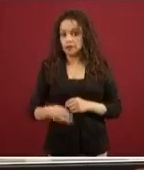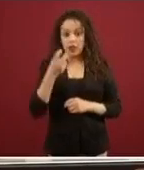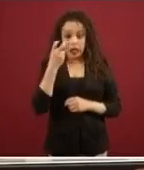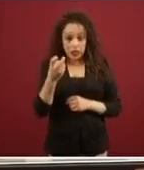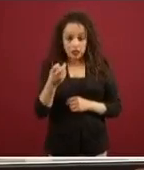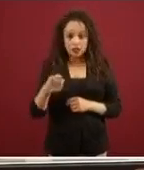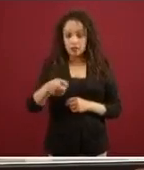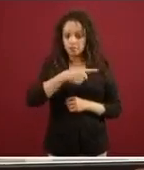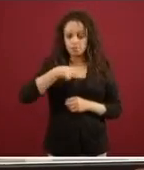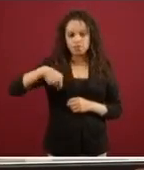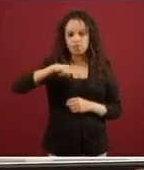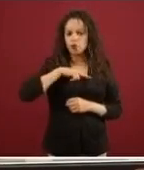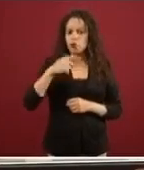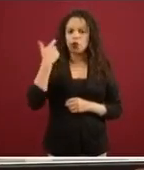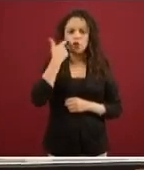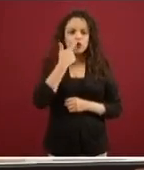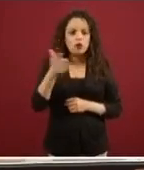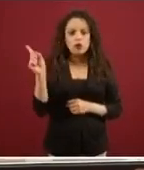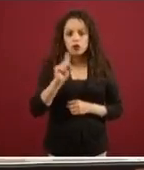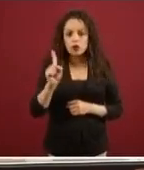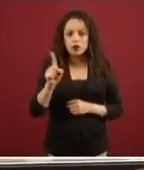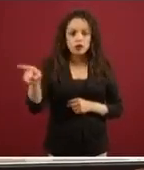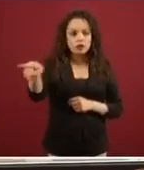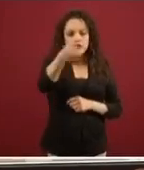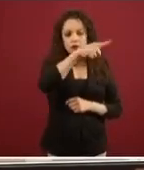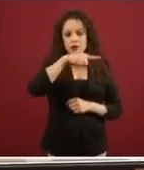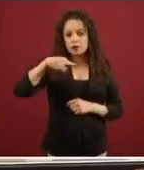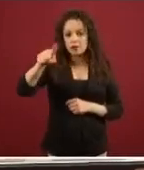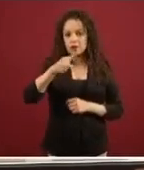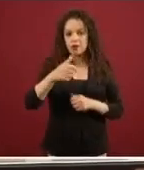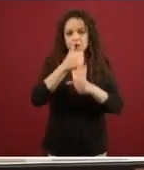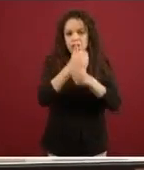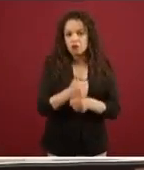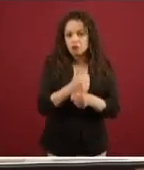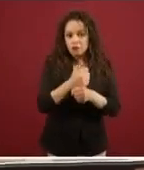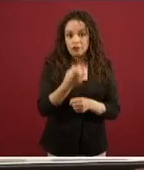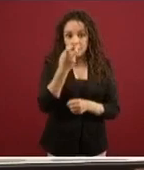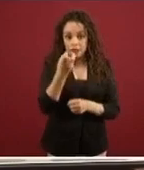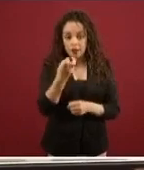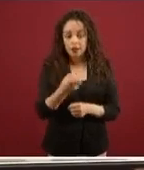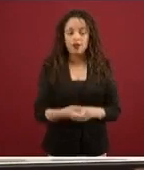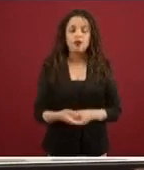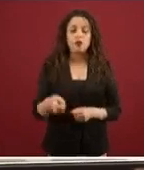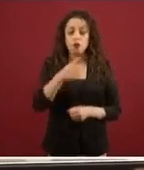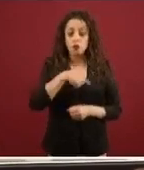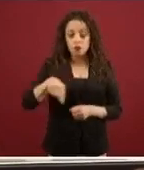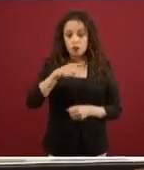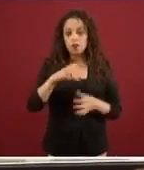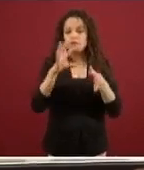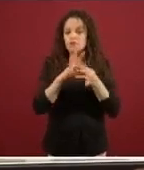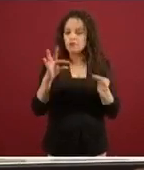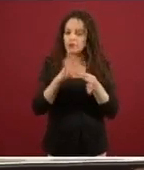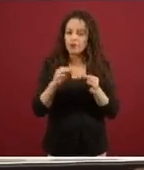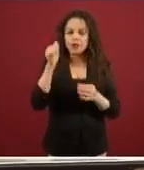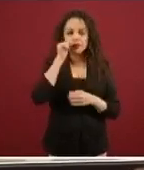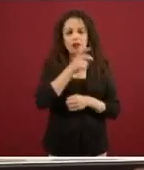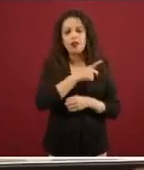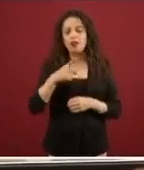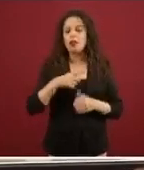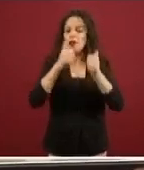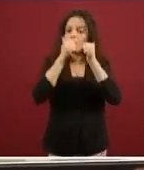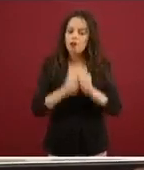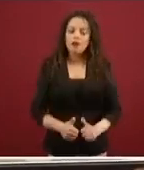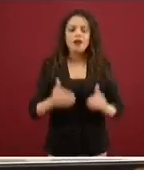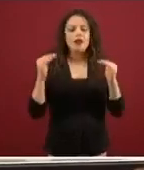pedido que se queden en casa, que se mantengan a buen resguardo. Está claro que hay una serie